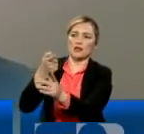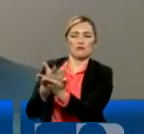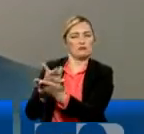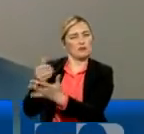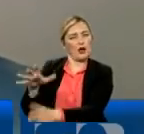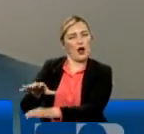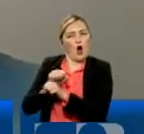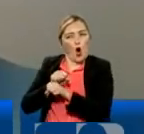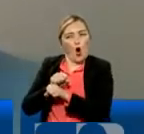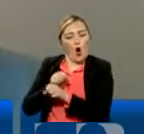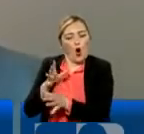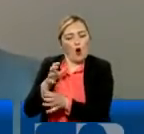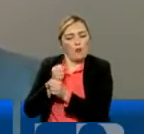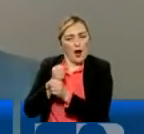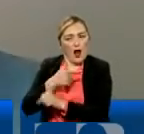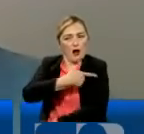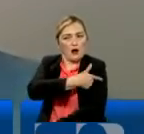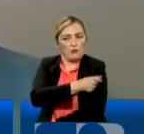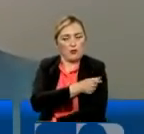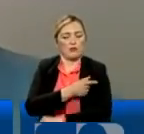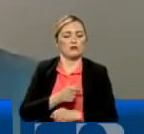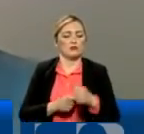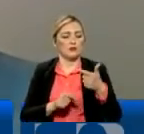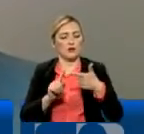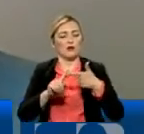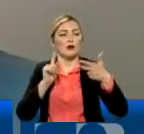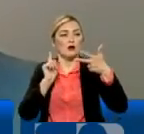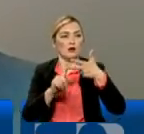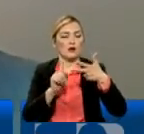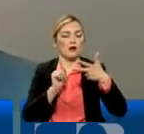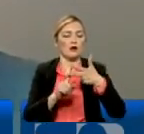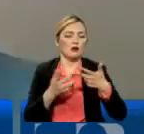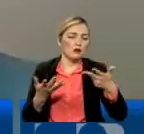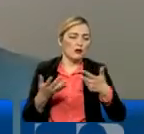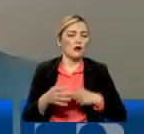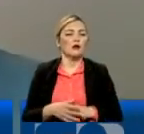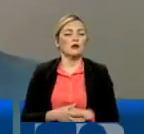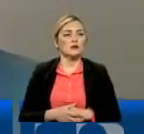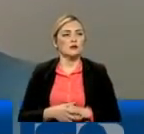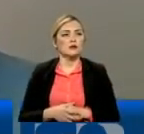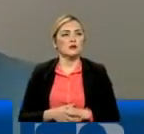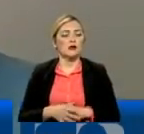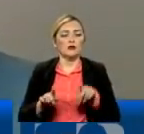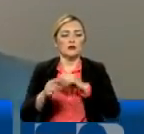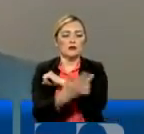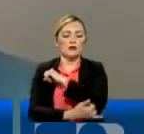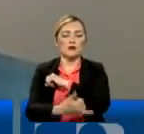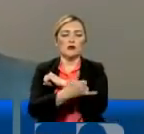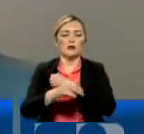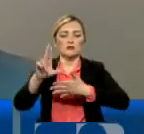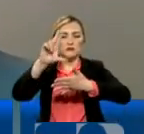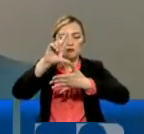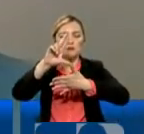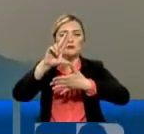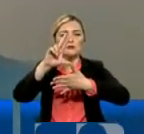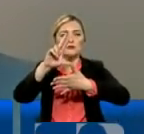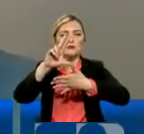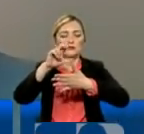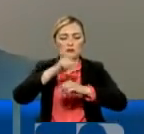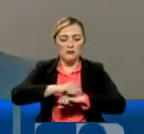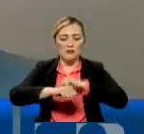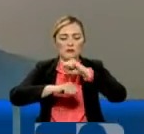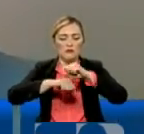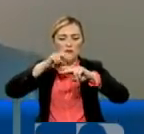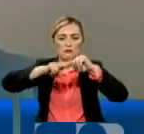asegurar algunas dosis, la tercera alternativa más bien. Pues tenemos también unos países latinoamericanos que tienen la